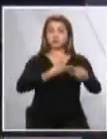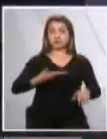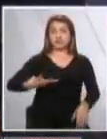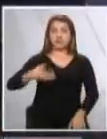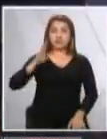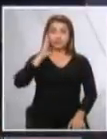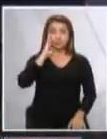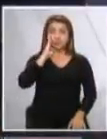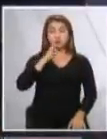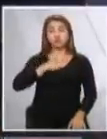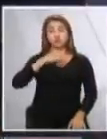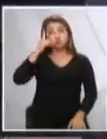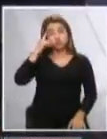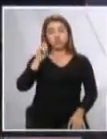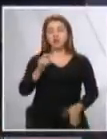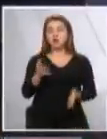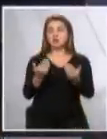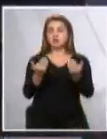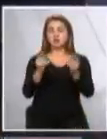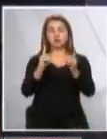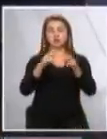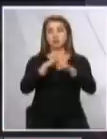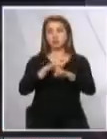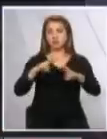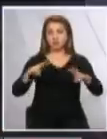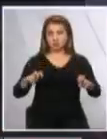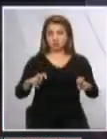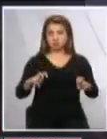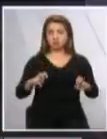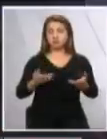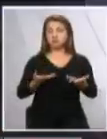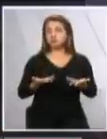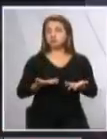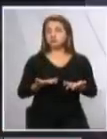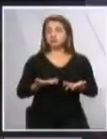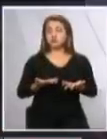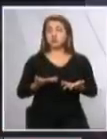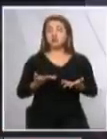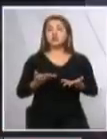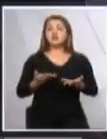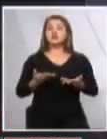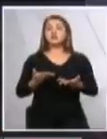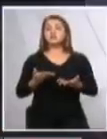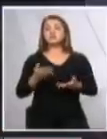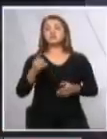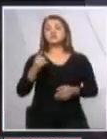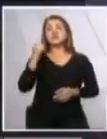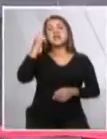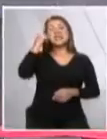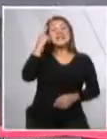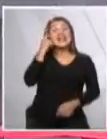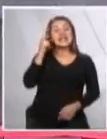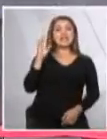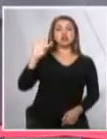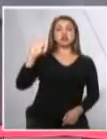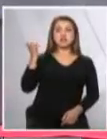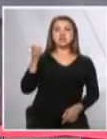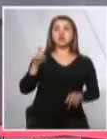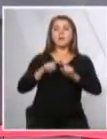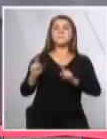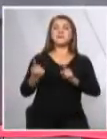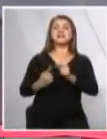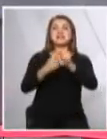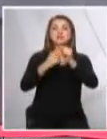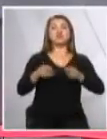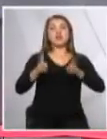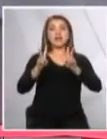Bachelet. Yo creo que es necesario investigar y que presumir la inocencia es un principio en el derecho.